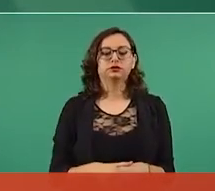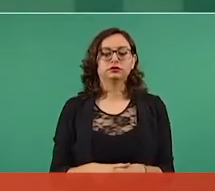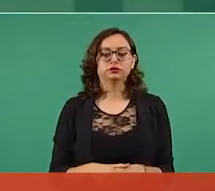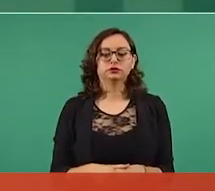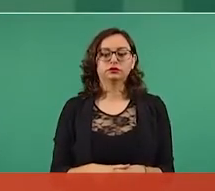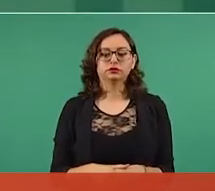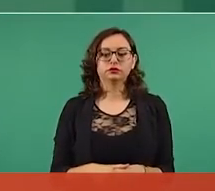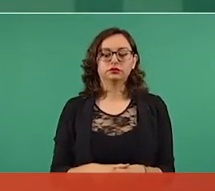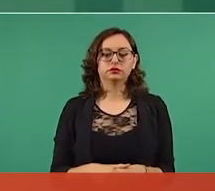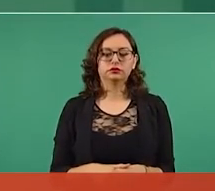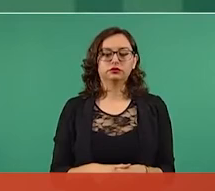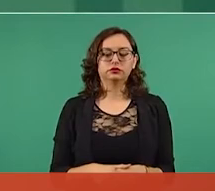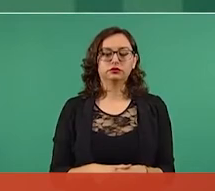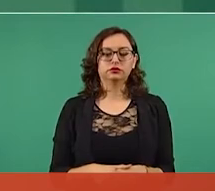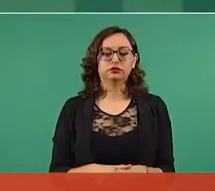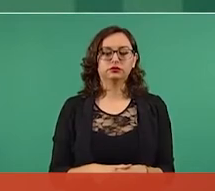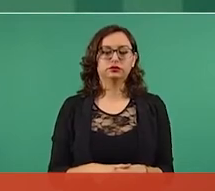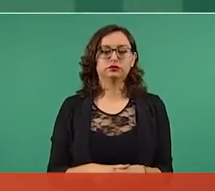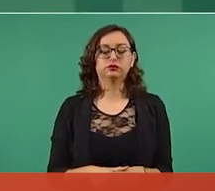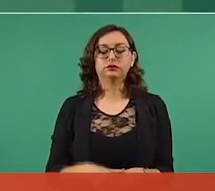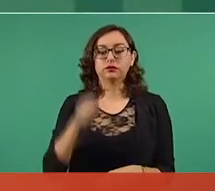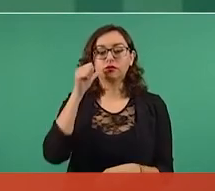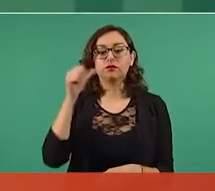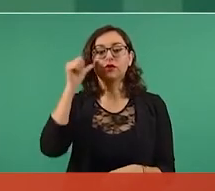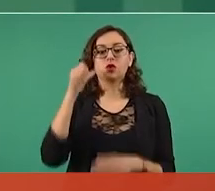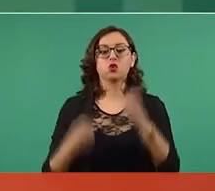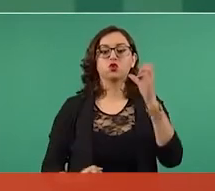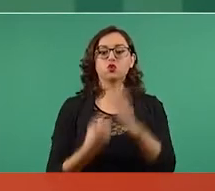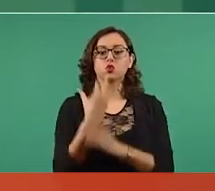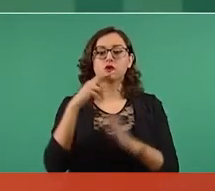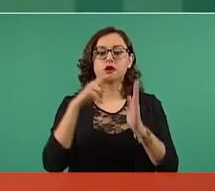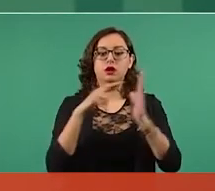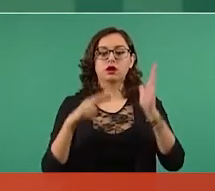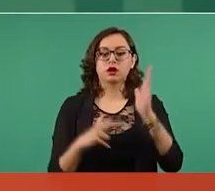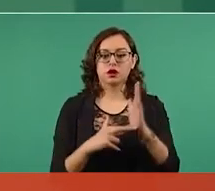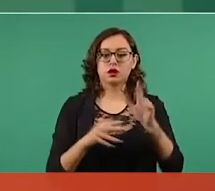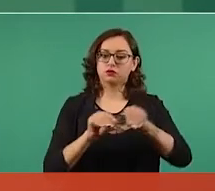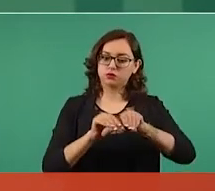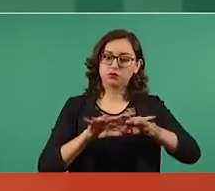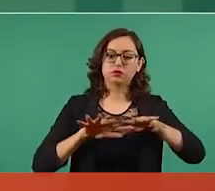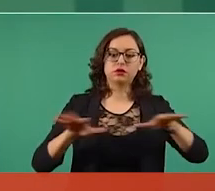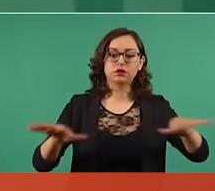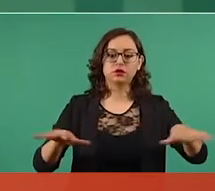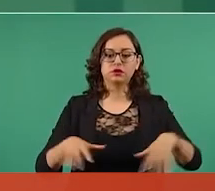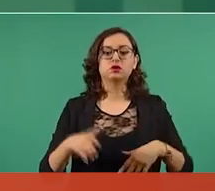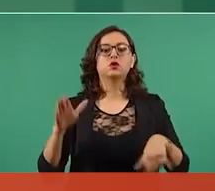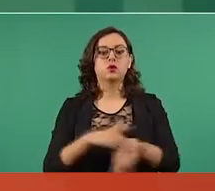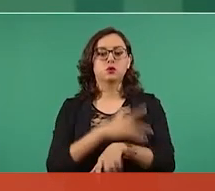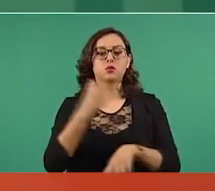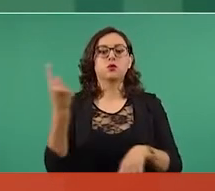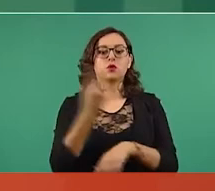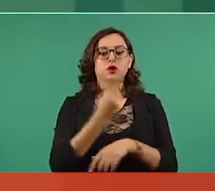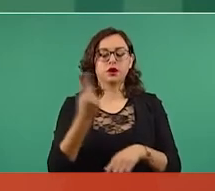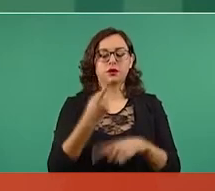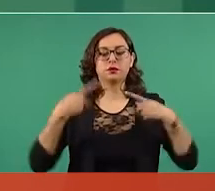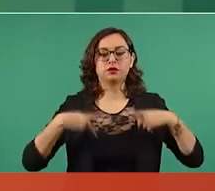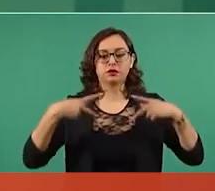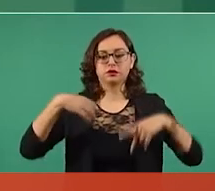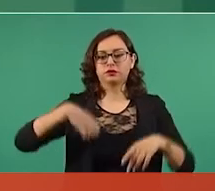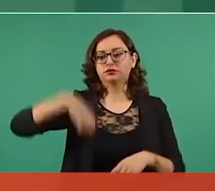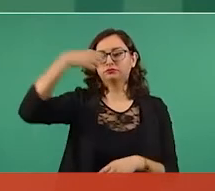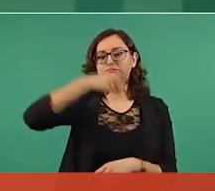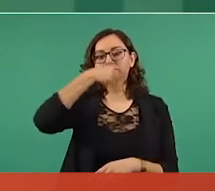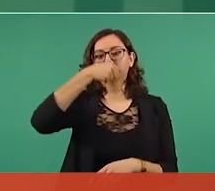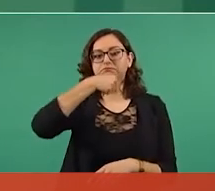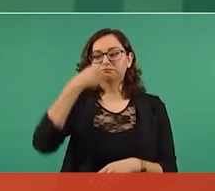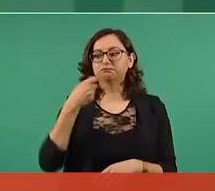se dieron a conocer ya las nuevas bases porque se va a ampliar el programa de pensión a adultos